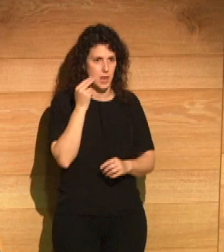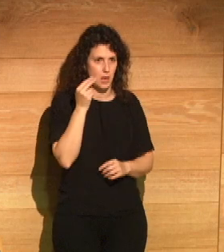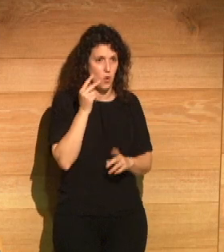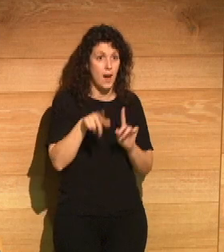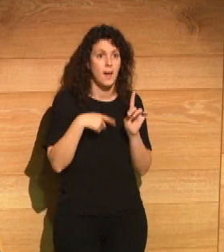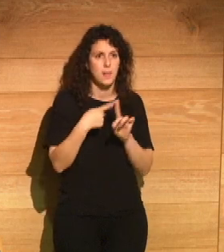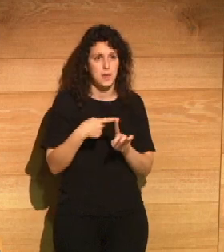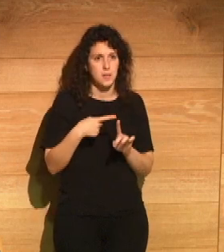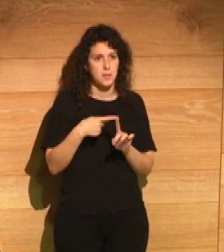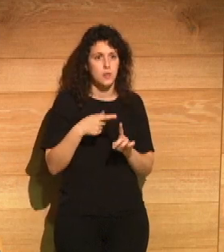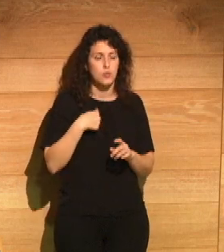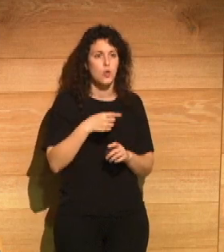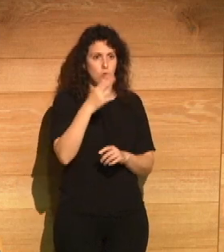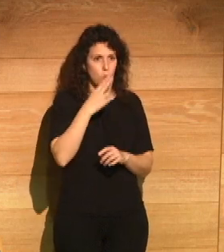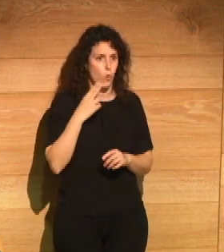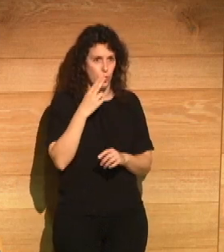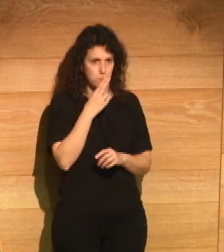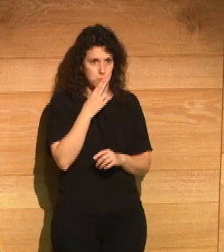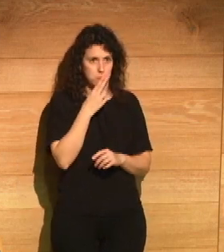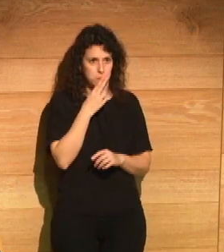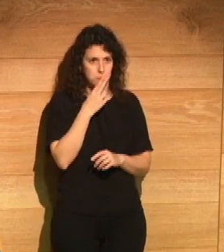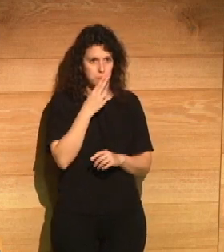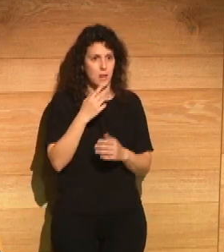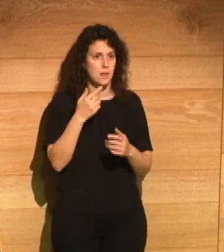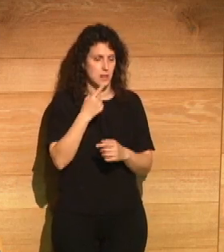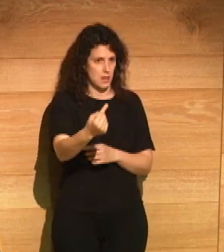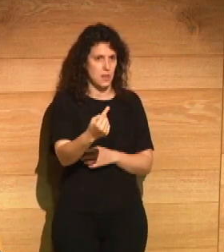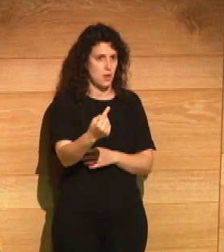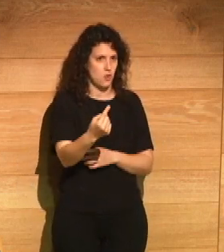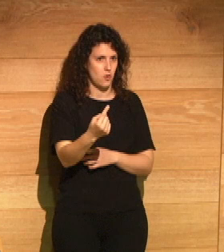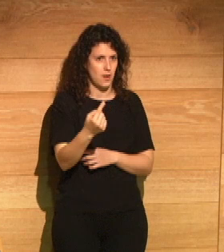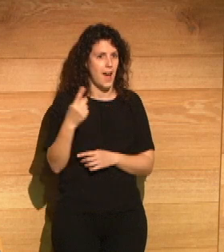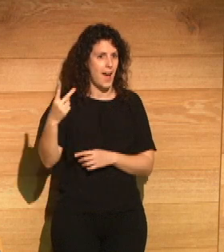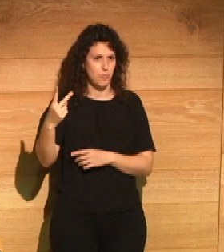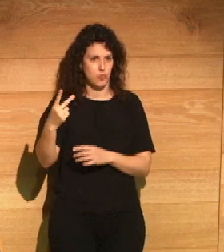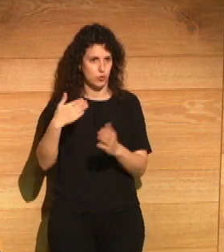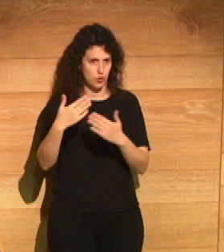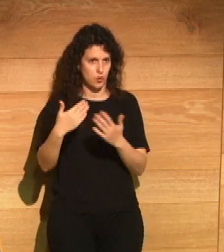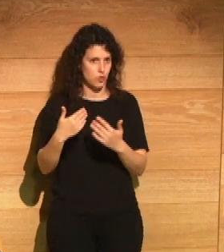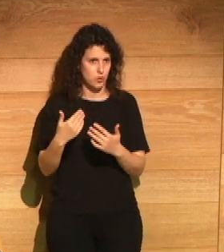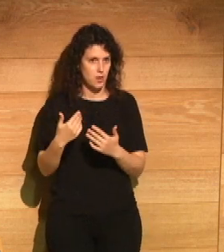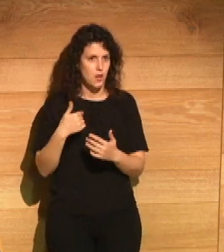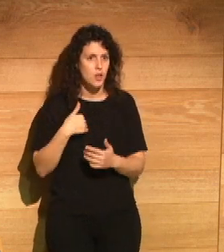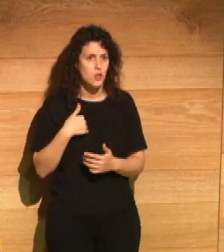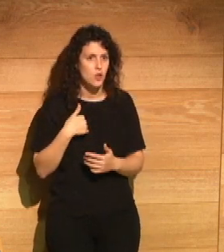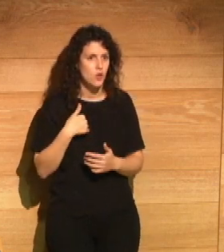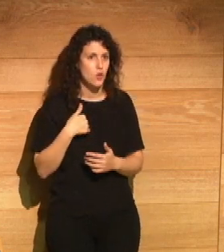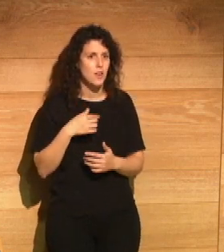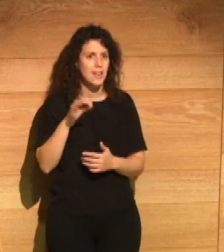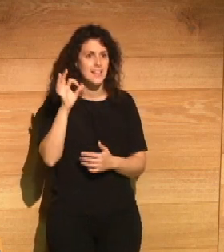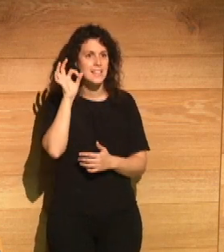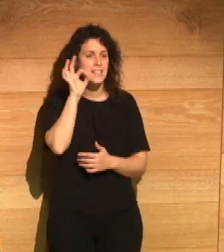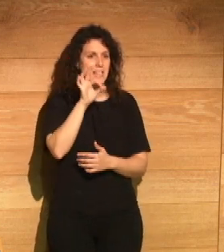además, pues te confieso acá, entre nosotras dos, no le digamos a las demás personas, yo sufro un poco del síndrome de la impostora,